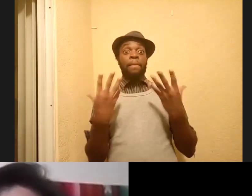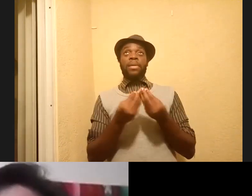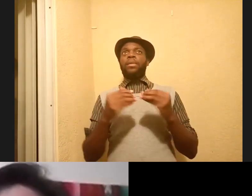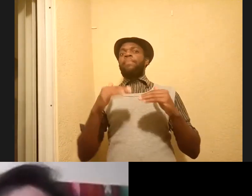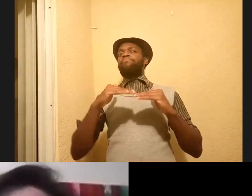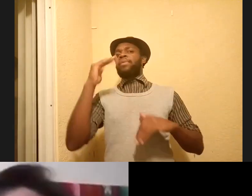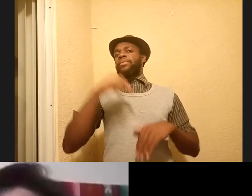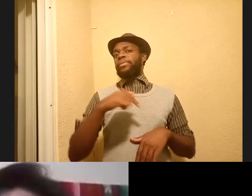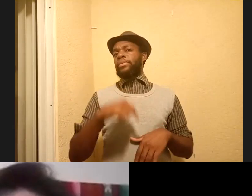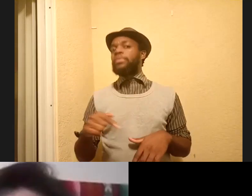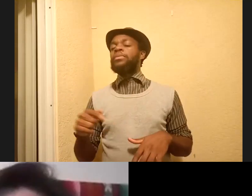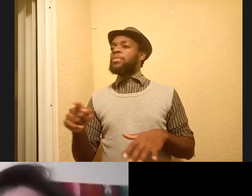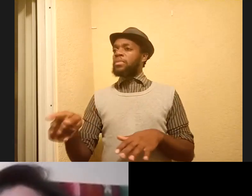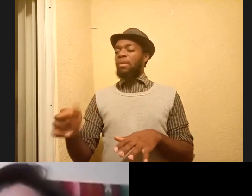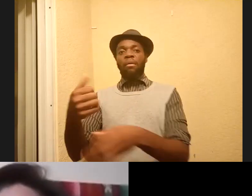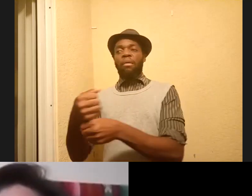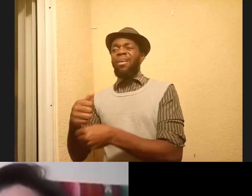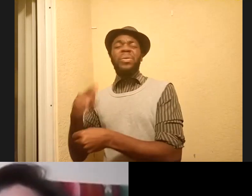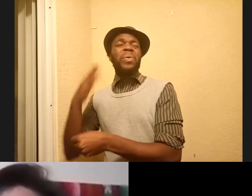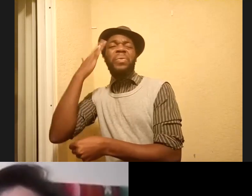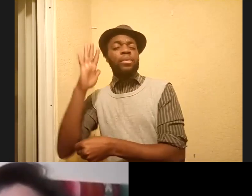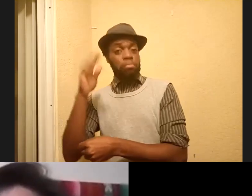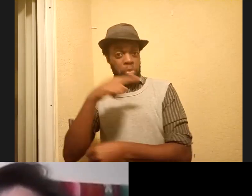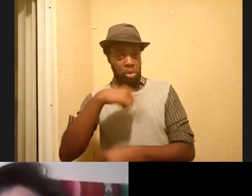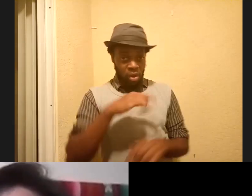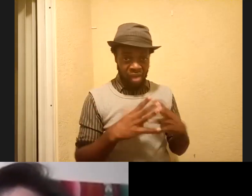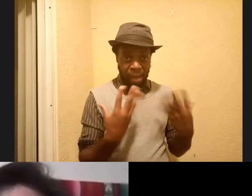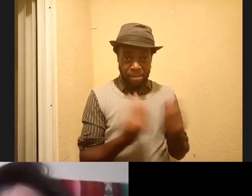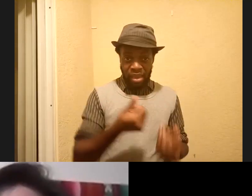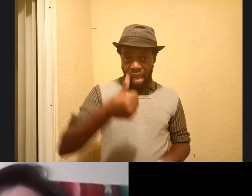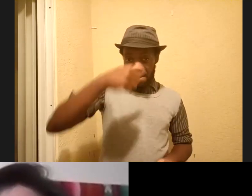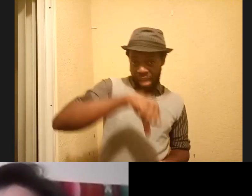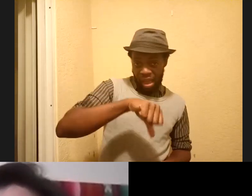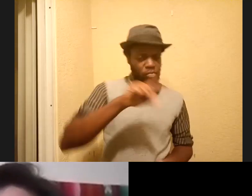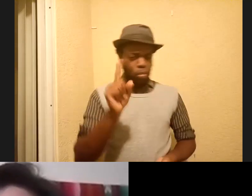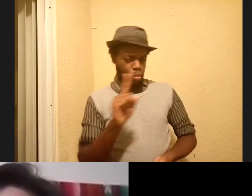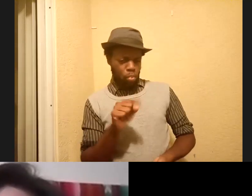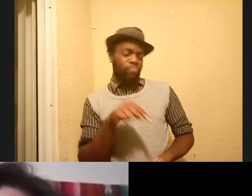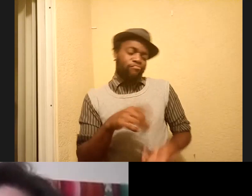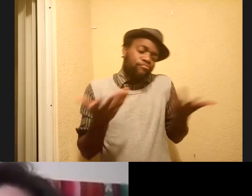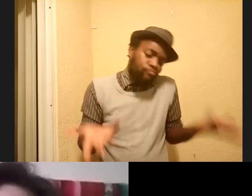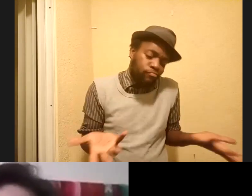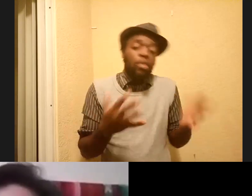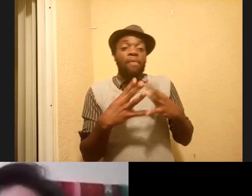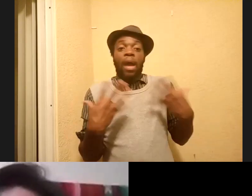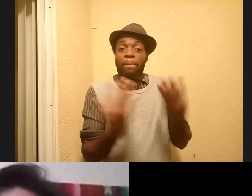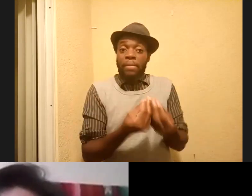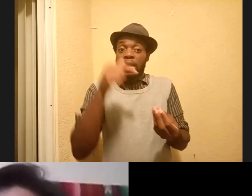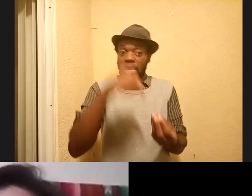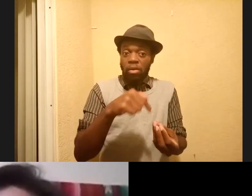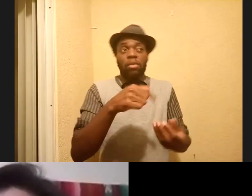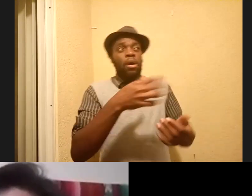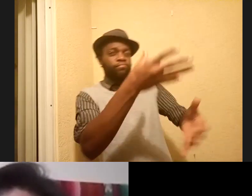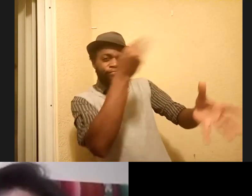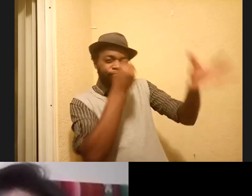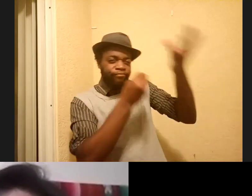con el ánimo de culpabilizarlo, sino porque es dentro del ámbito familiar en donde la educación sexual debe darse